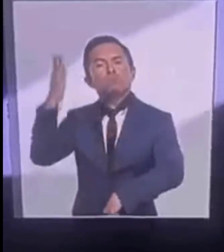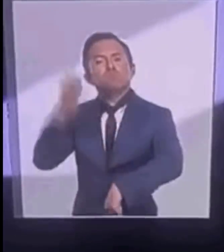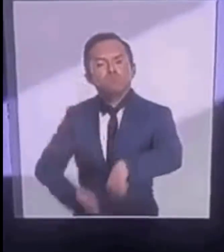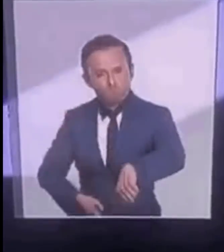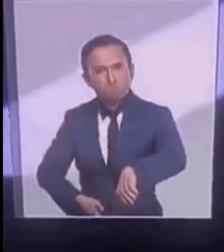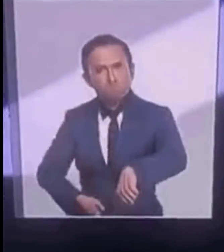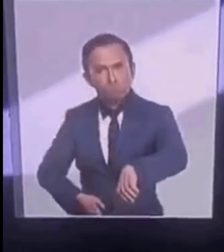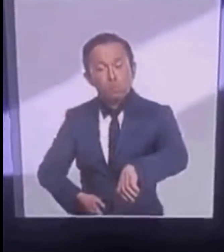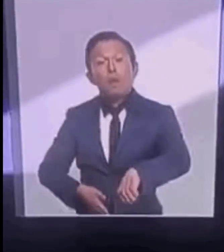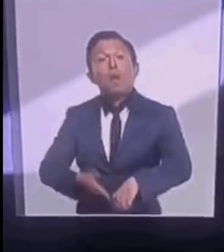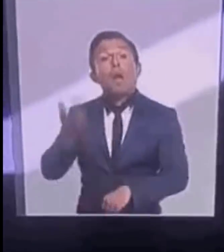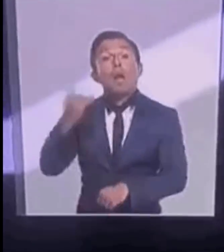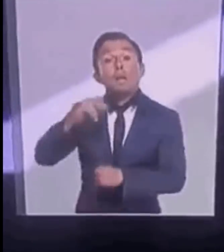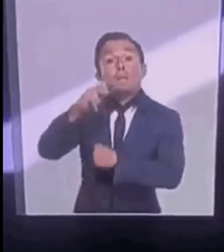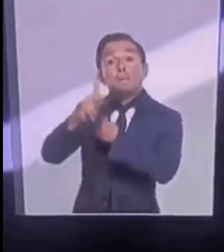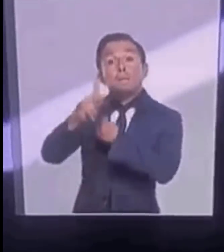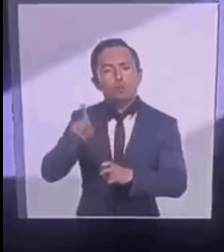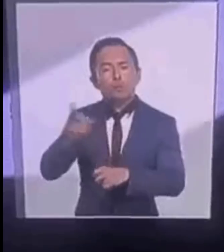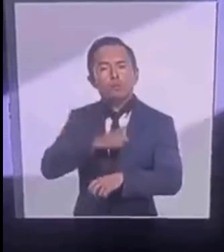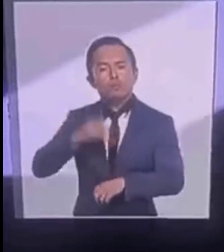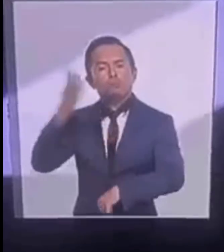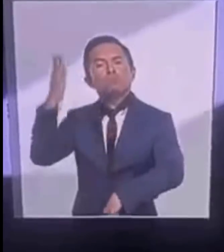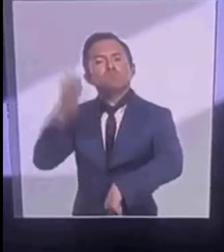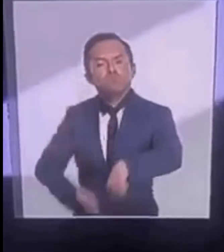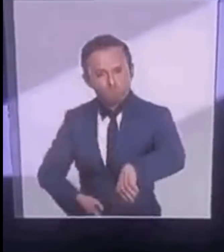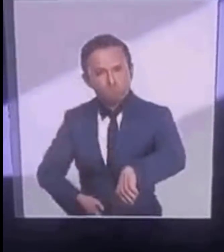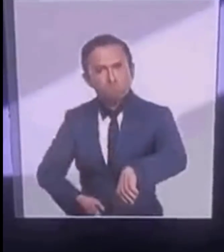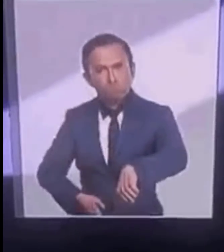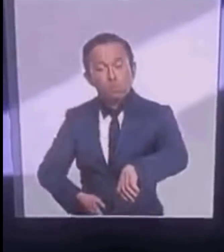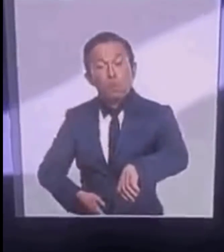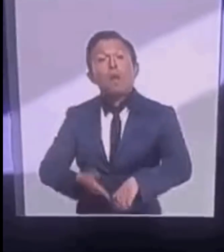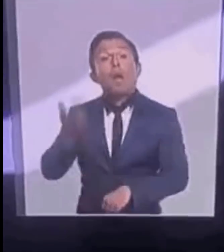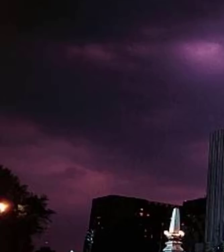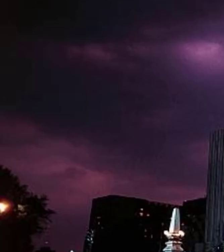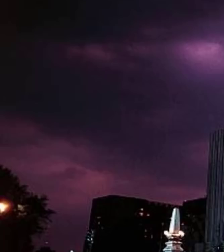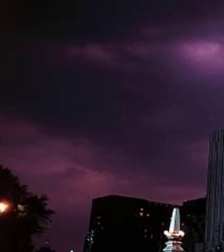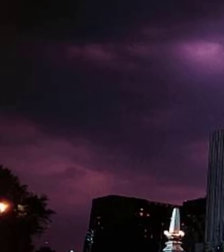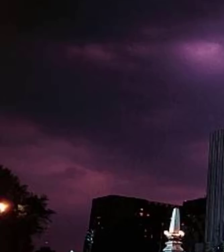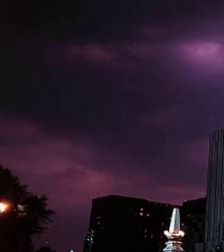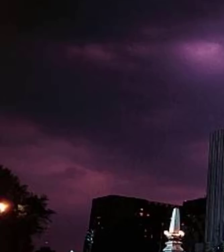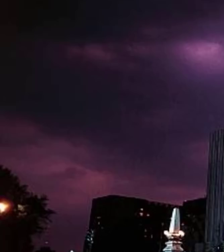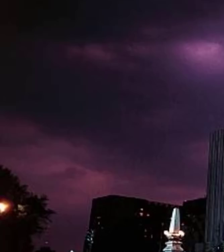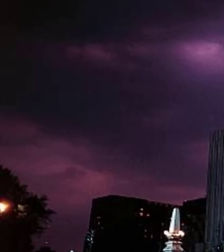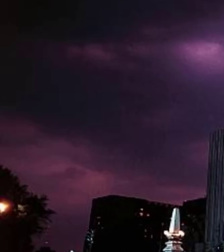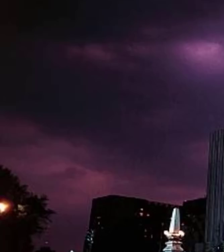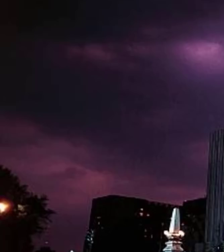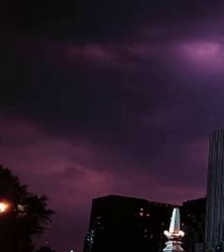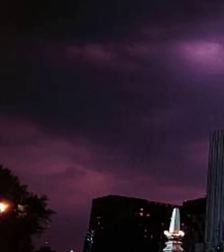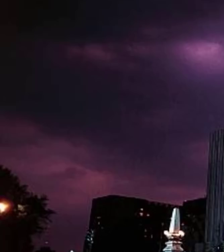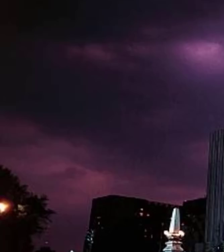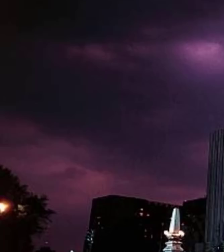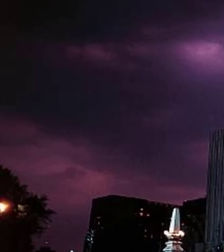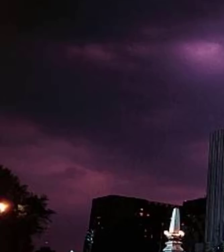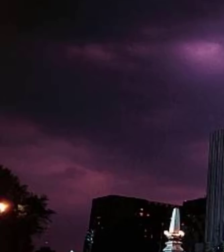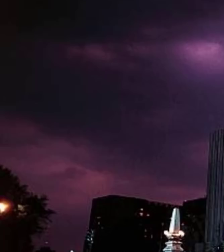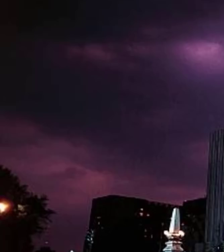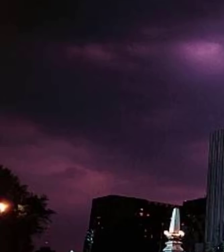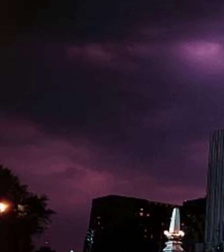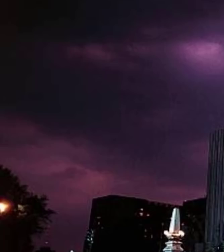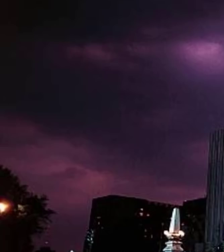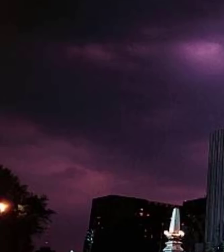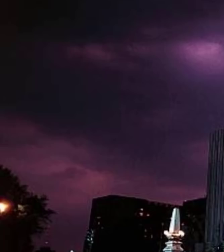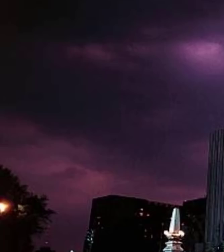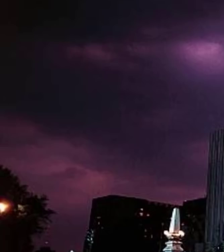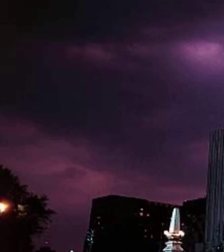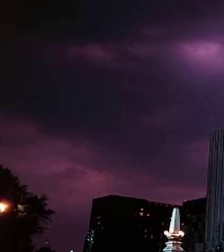disuasivo ordenado por Alá, pues Alá es poderoso y sabio. Sin embargo, el mismo Corán explica que esta